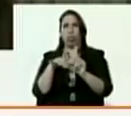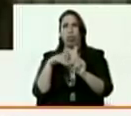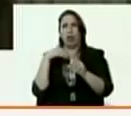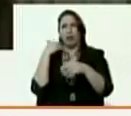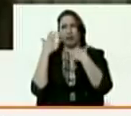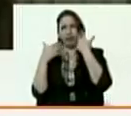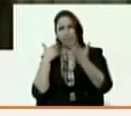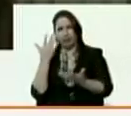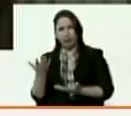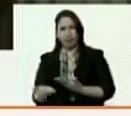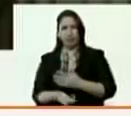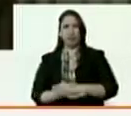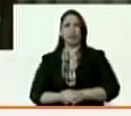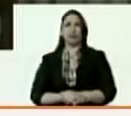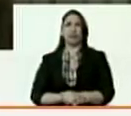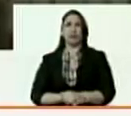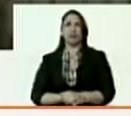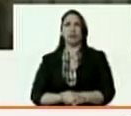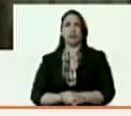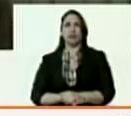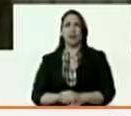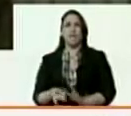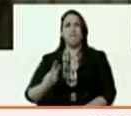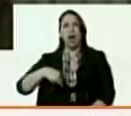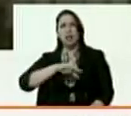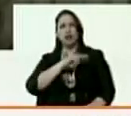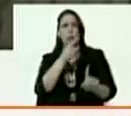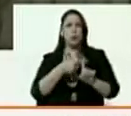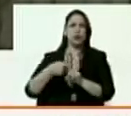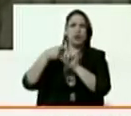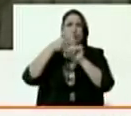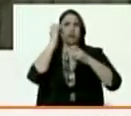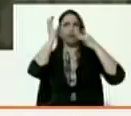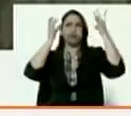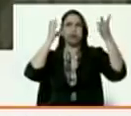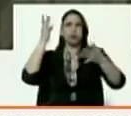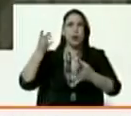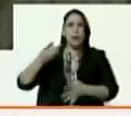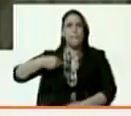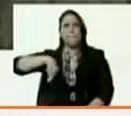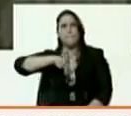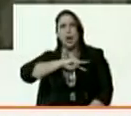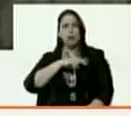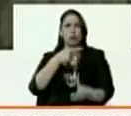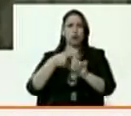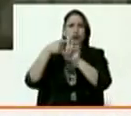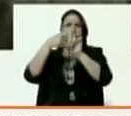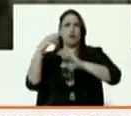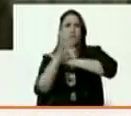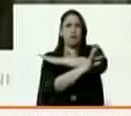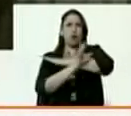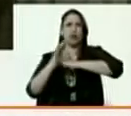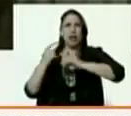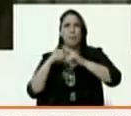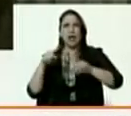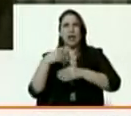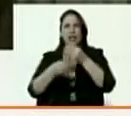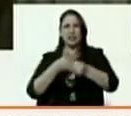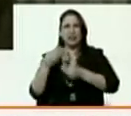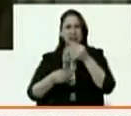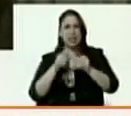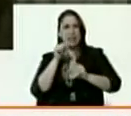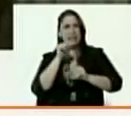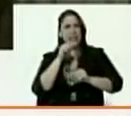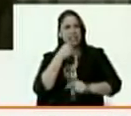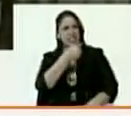absurdas de falsos positivos, de fabricación de falsos positivos en la frontera para hacer y señalar al